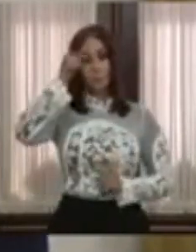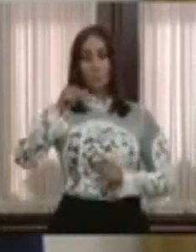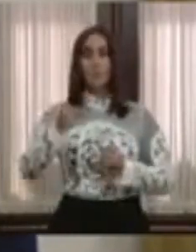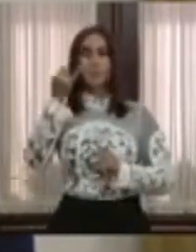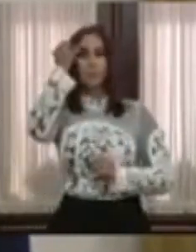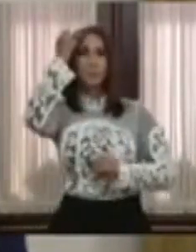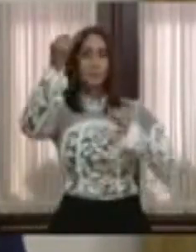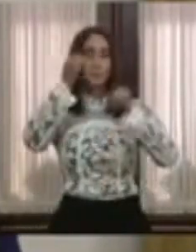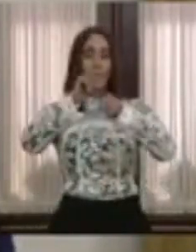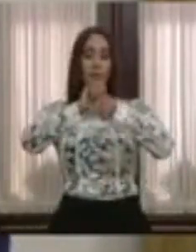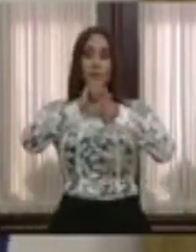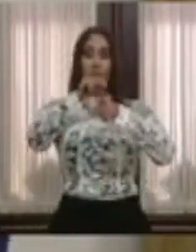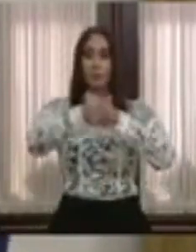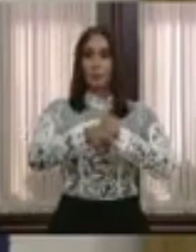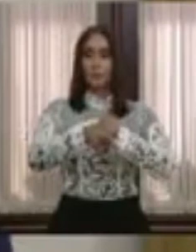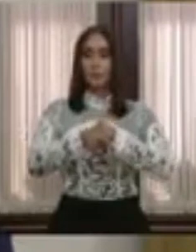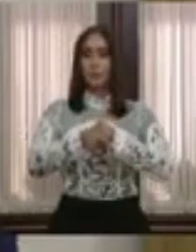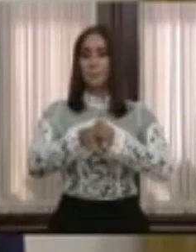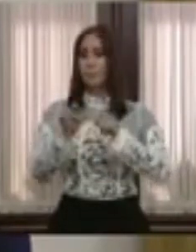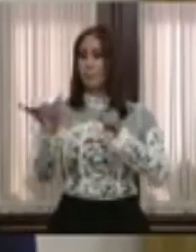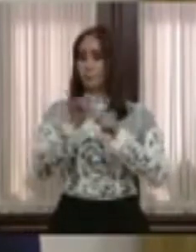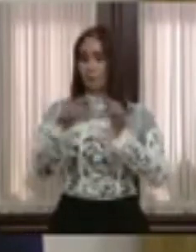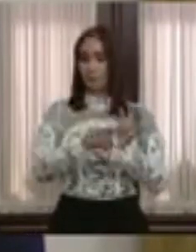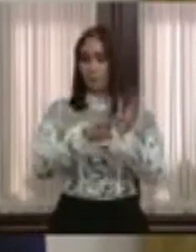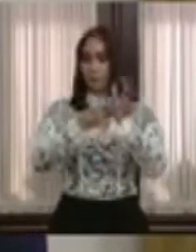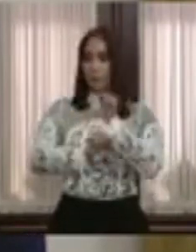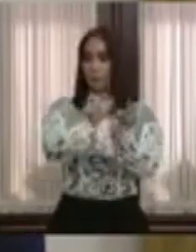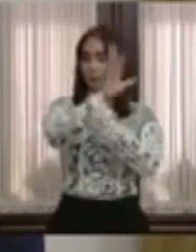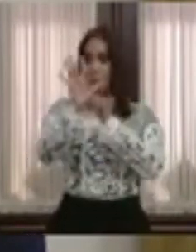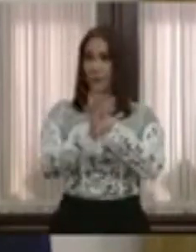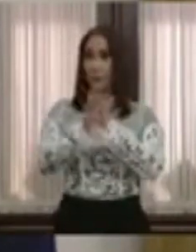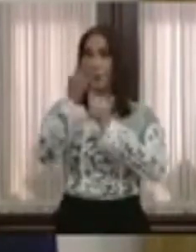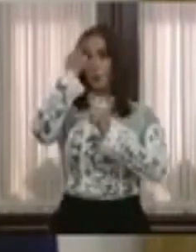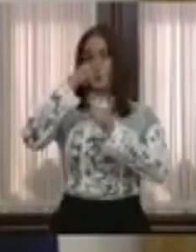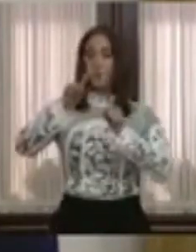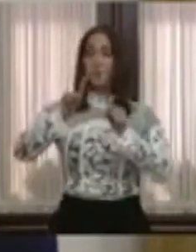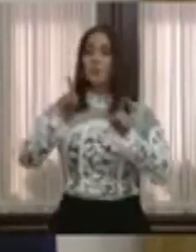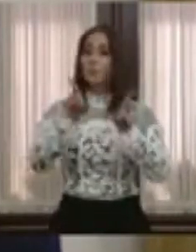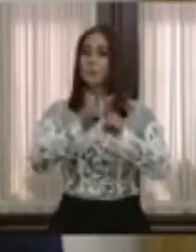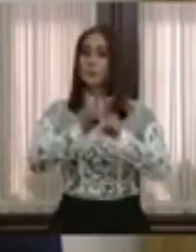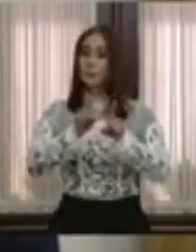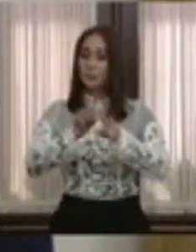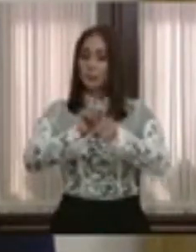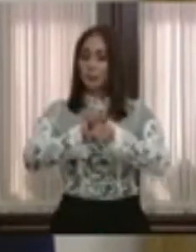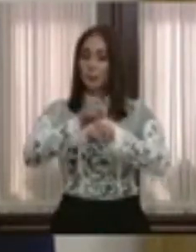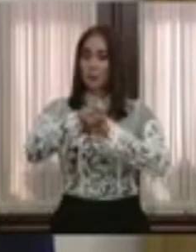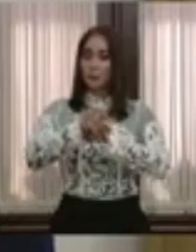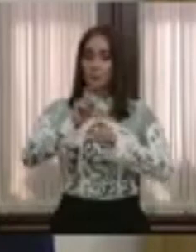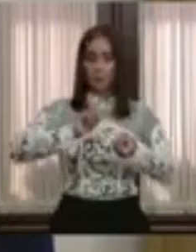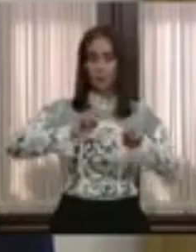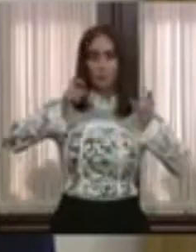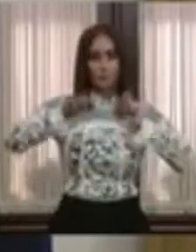será discurso el tema de la transparencia, pero tampoco el tema del cambio. Y es por eso que luego de un fuerte